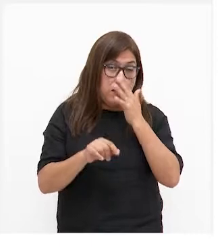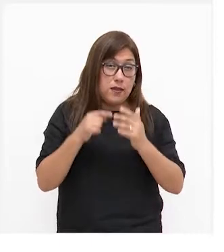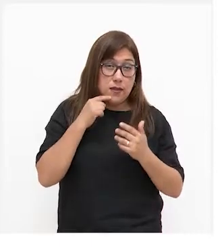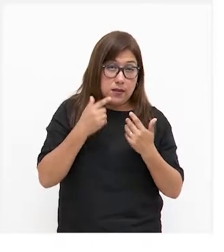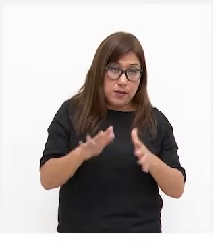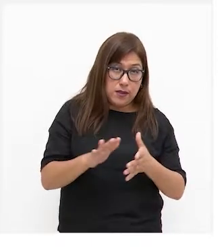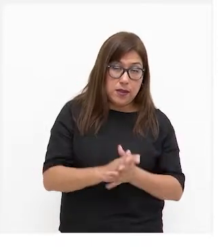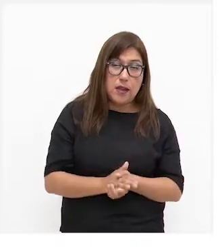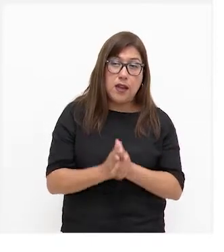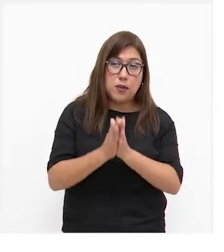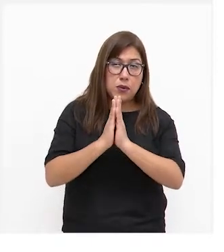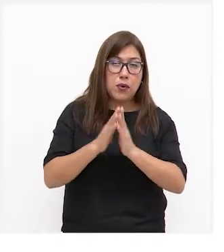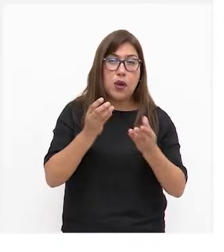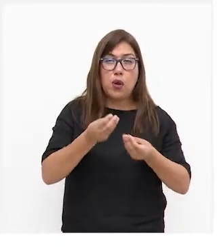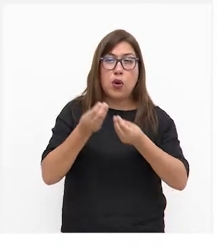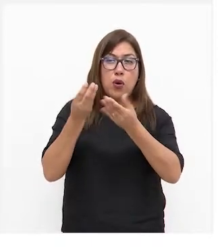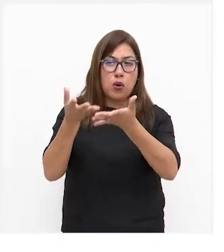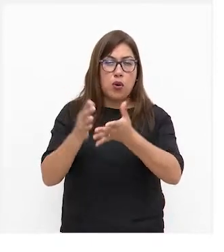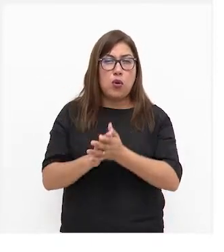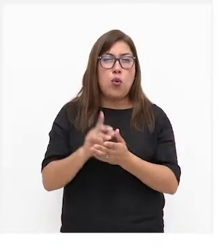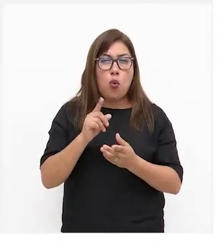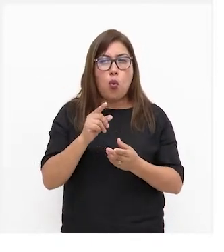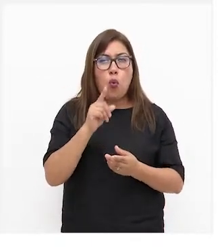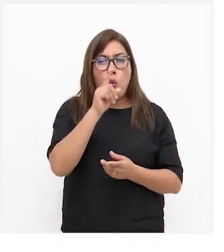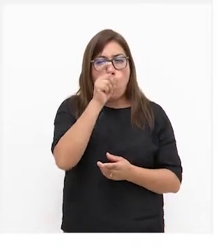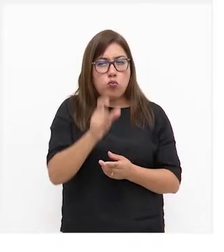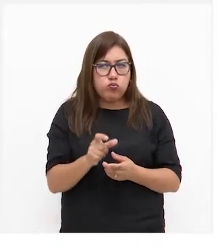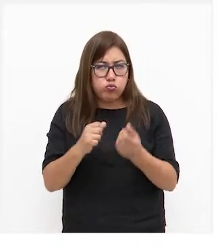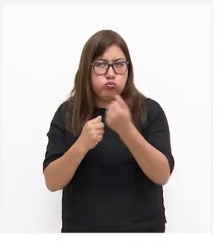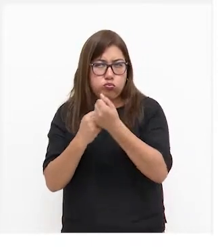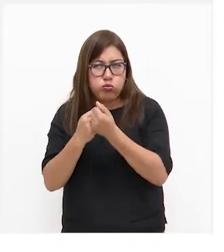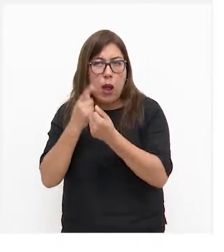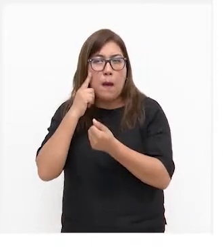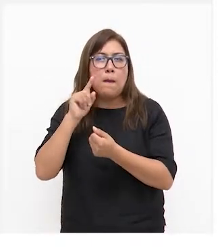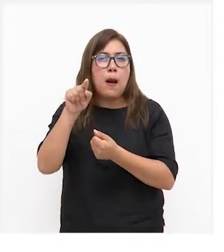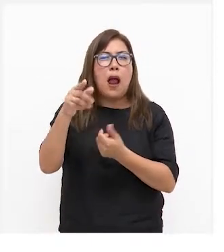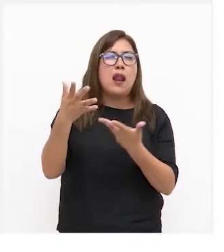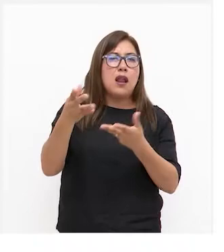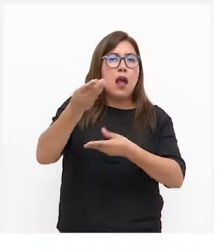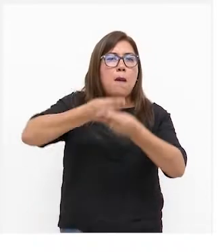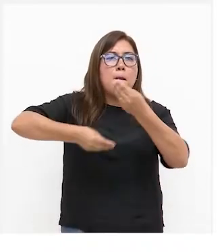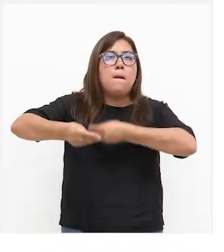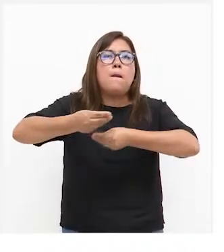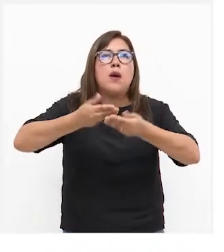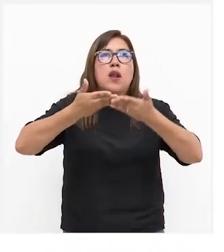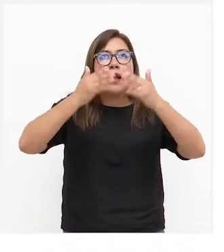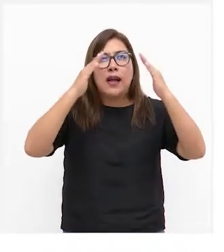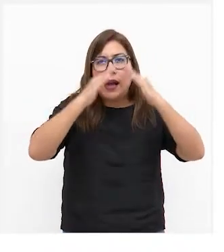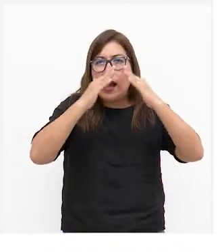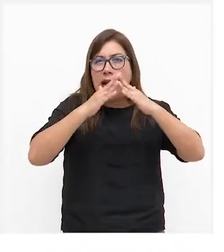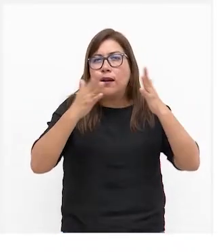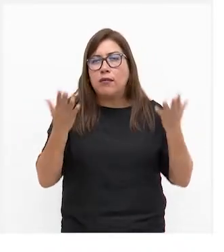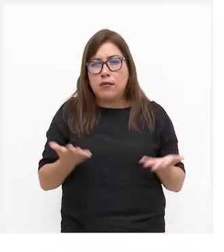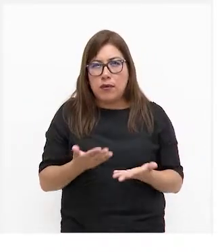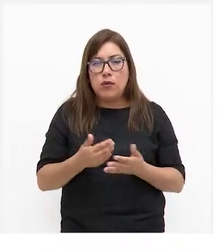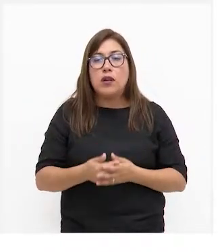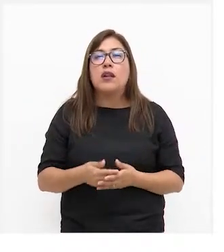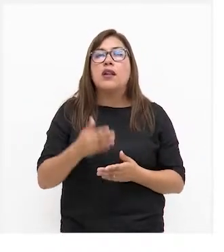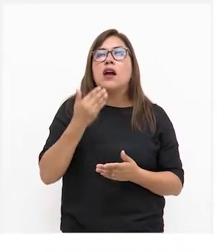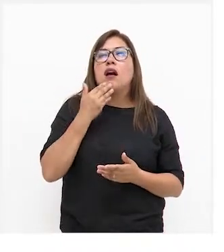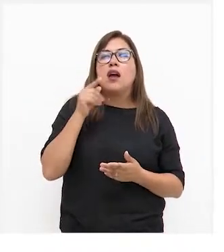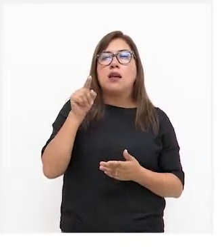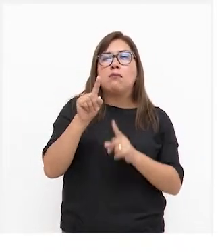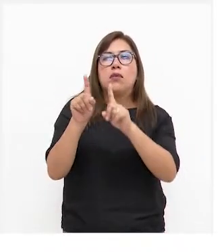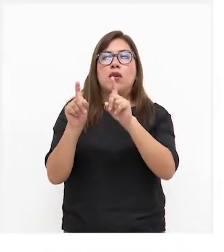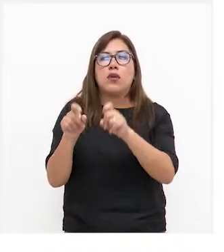se está solicitando una designación de apoyos para la venta de un inmueble, no bastará con determinar quién es la persona